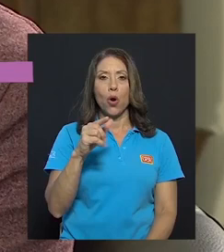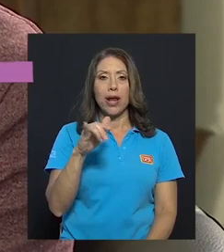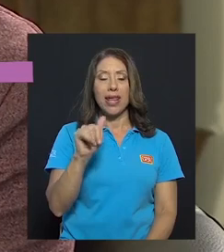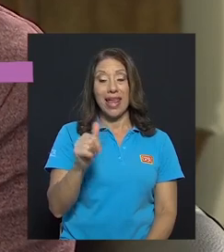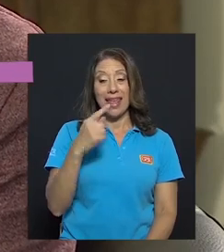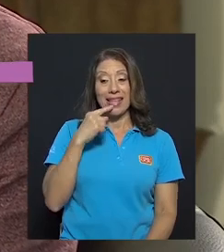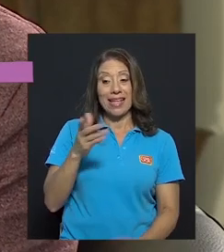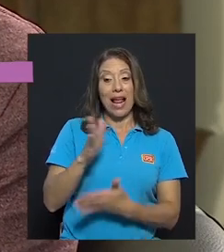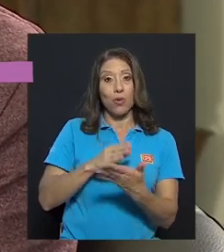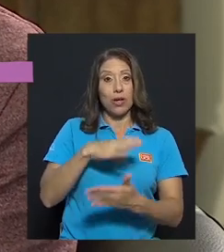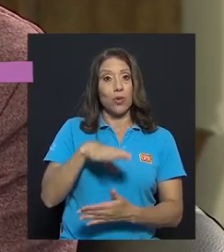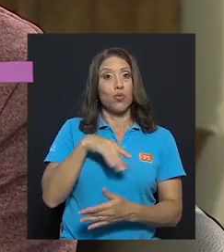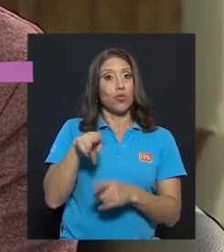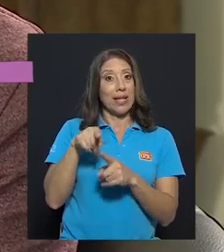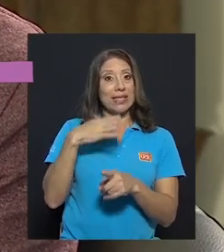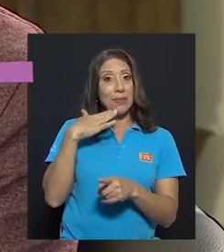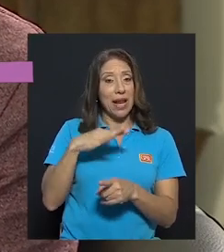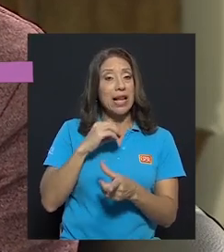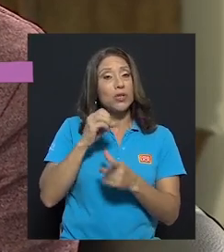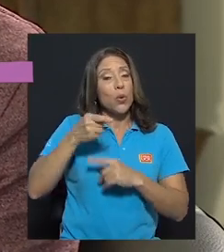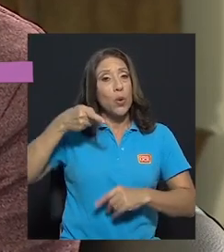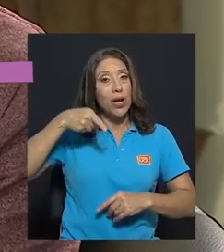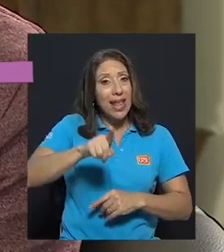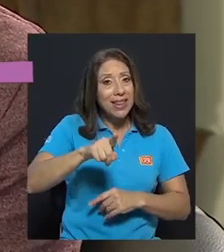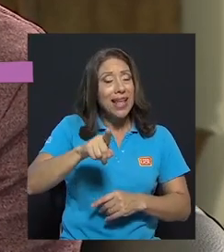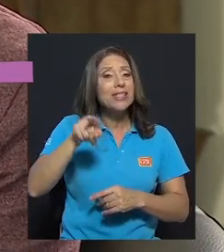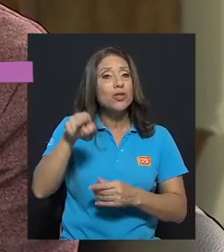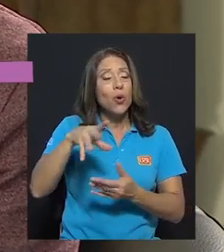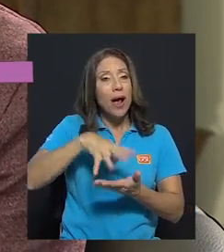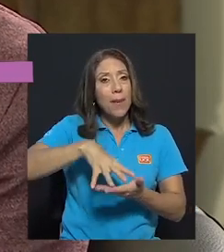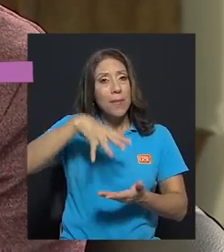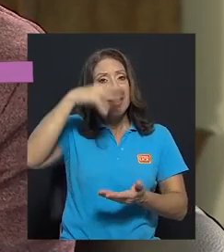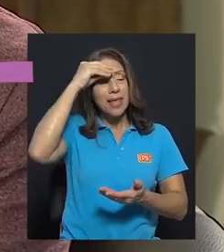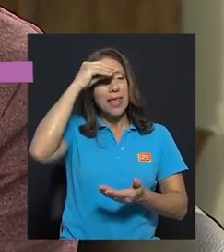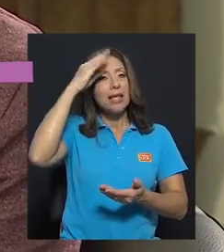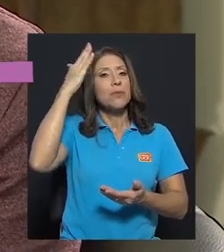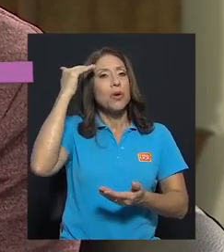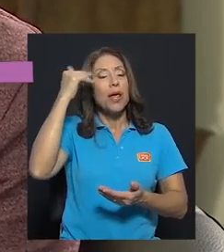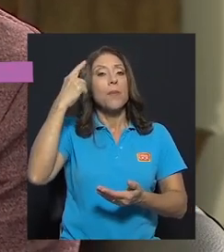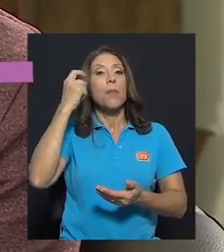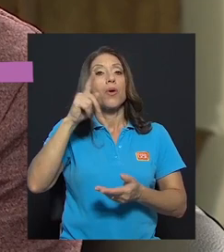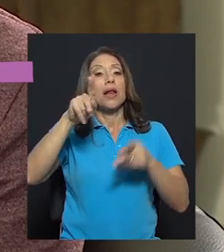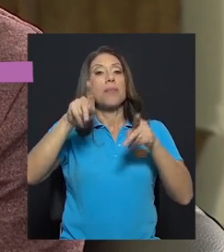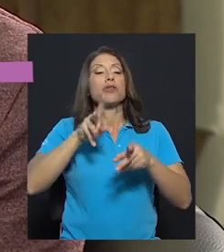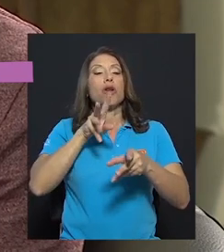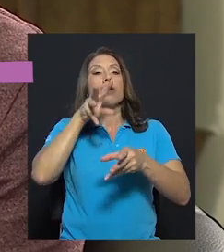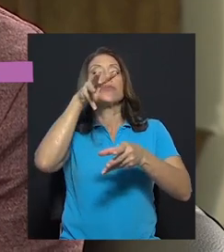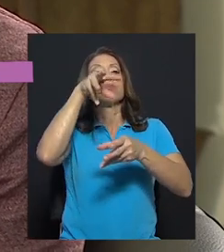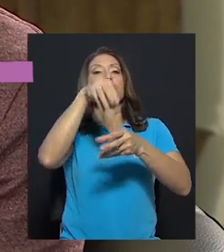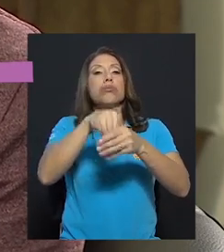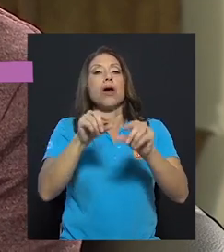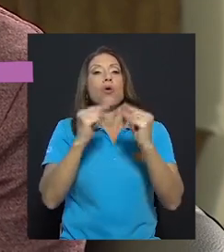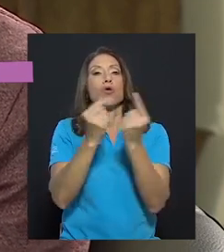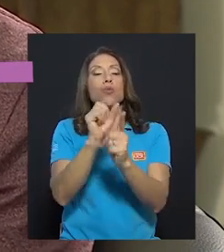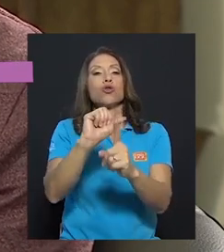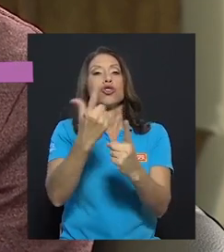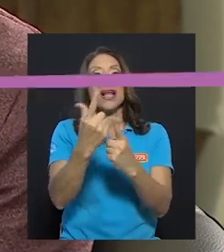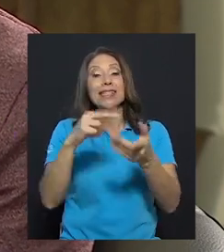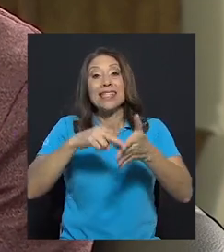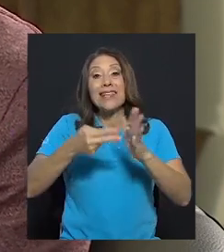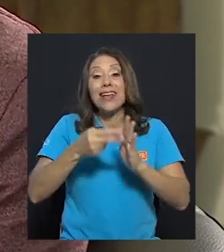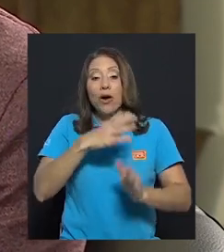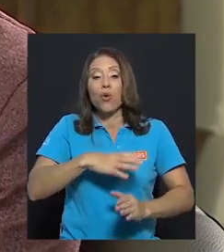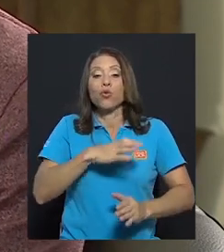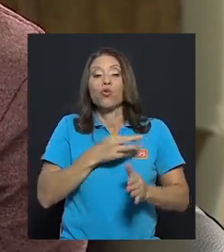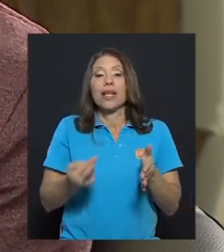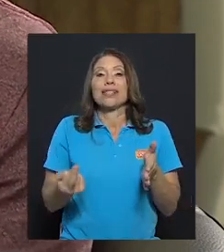conductas criminales o violentas son aprendidas por meramente adaptación a un grupo social. Es decir, que las conductas se repiten. Para que a